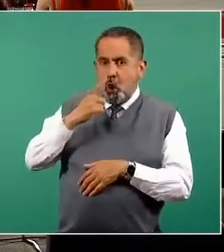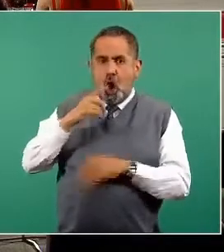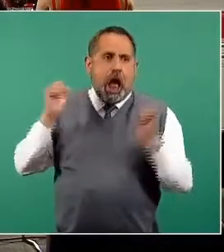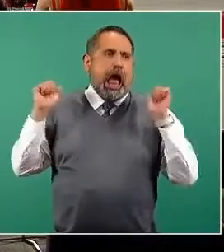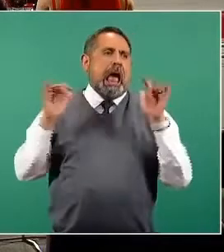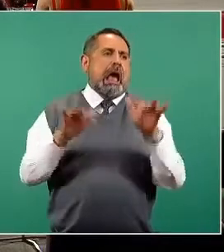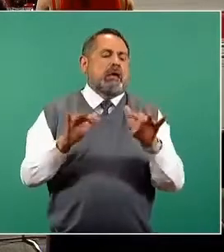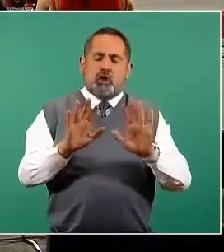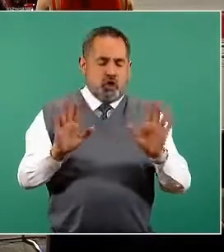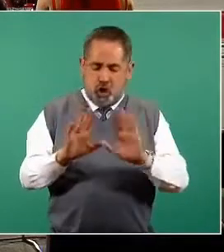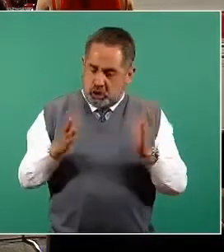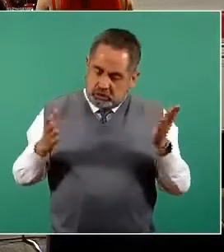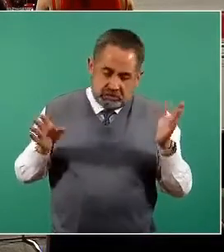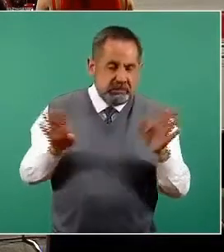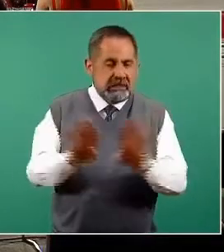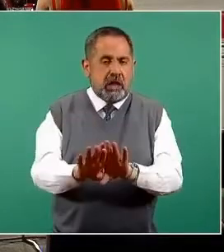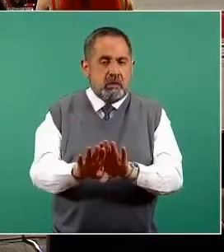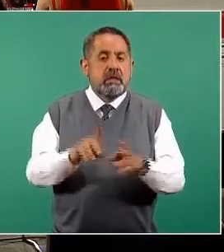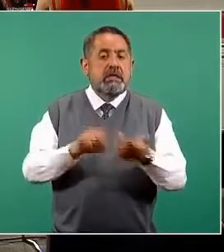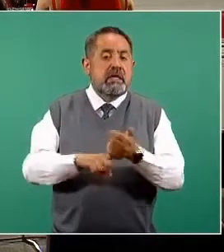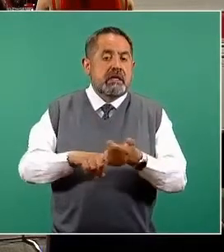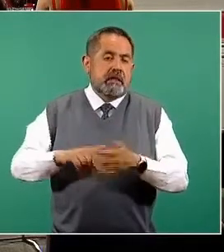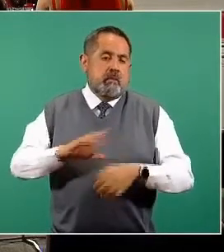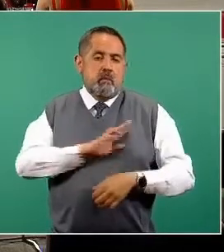una autoridad administrativa municipal,